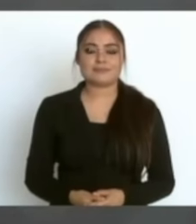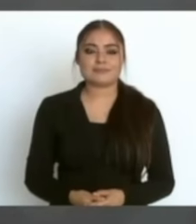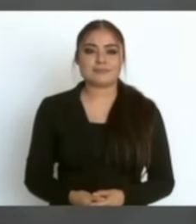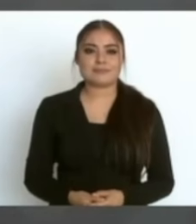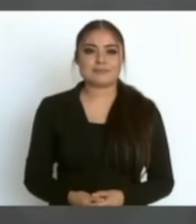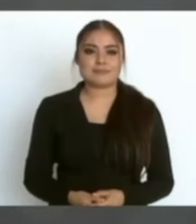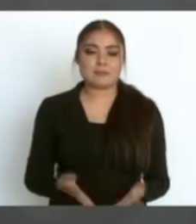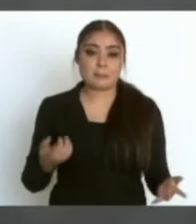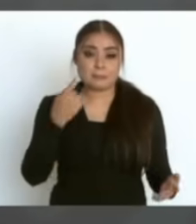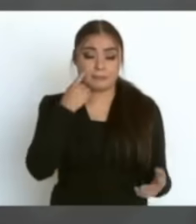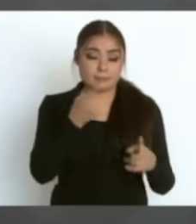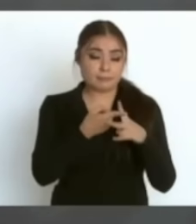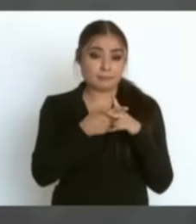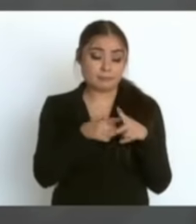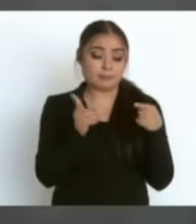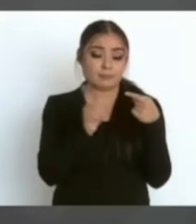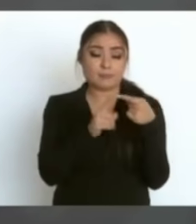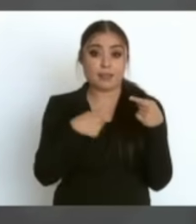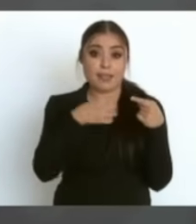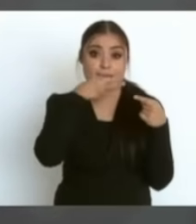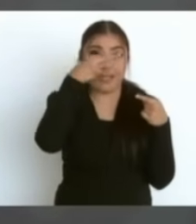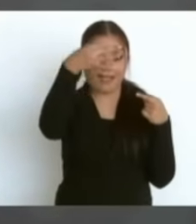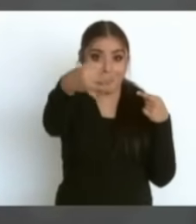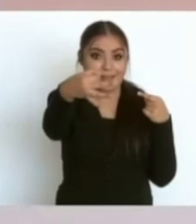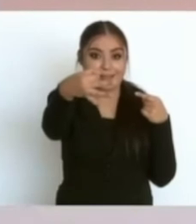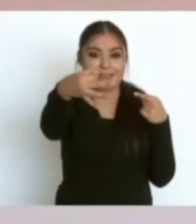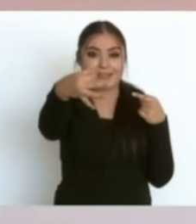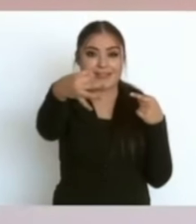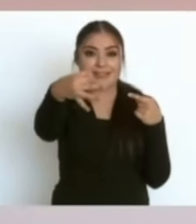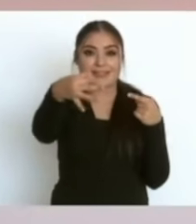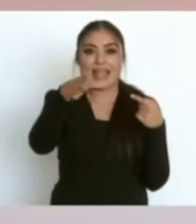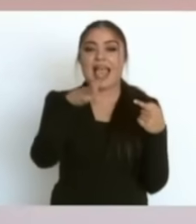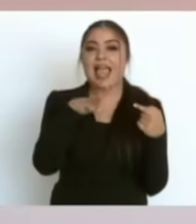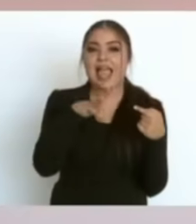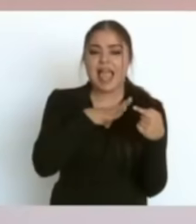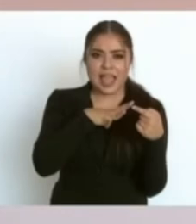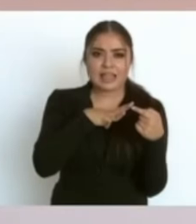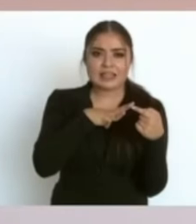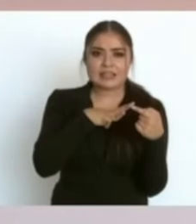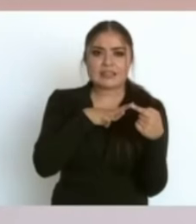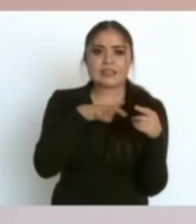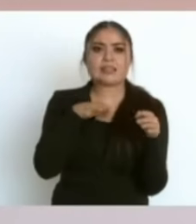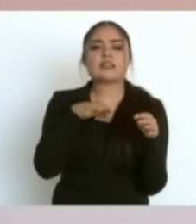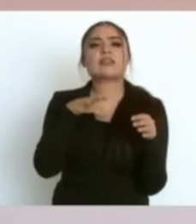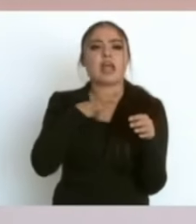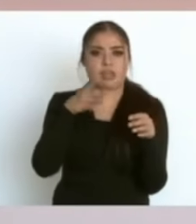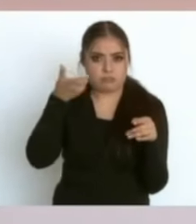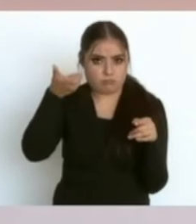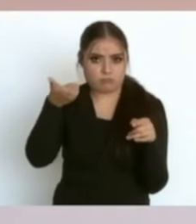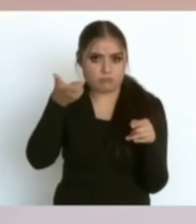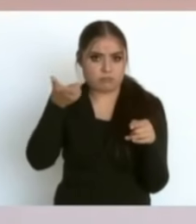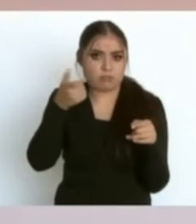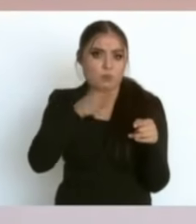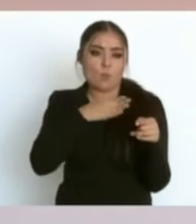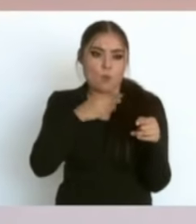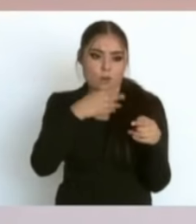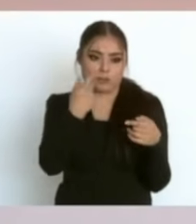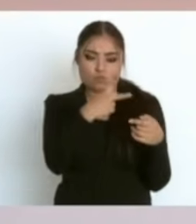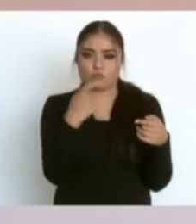para empezar informarles que hay disponibilidad de presupuesto para el